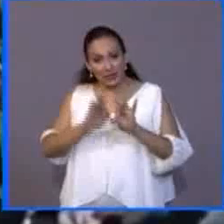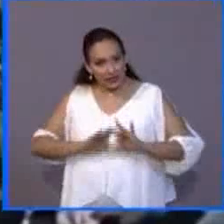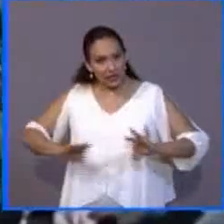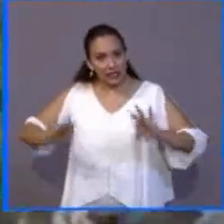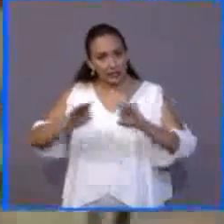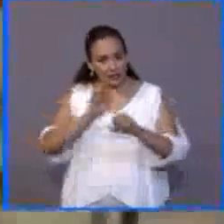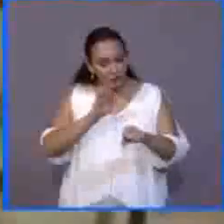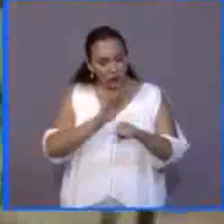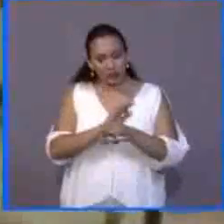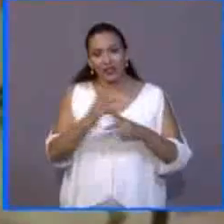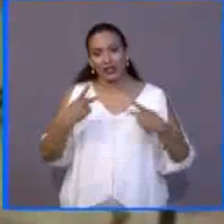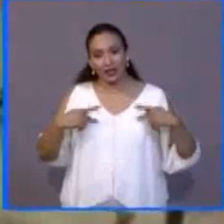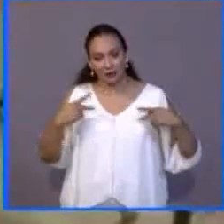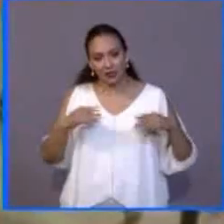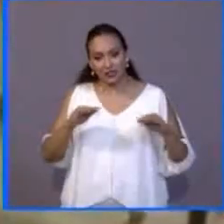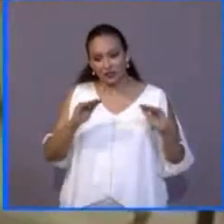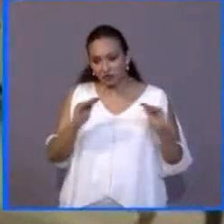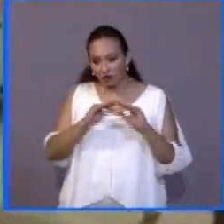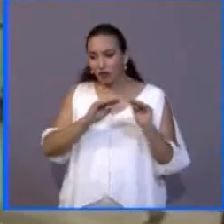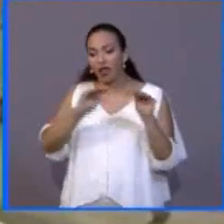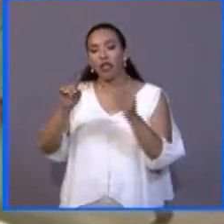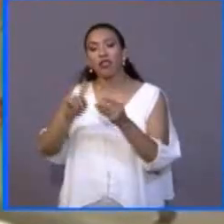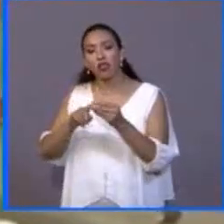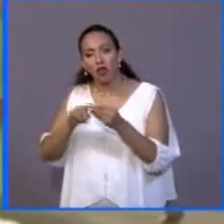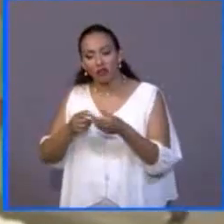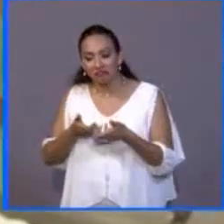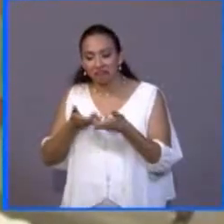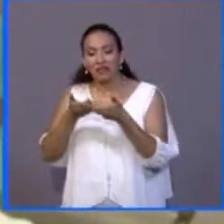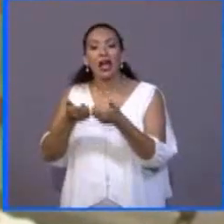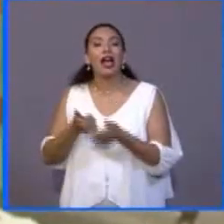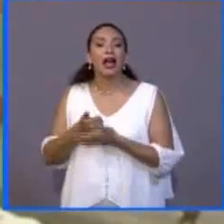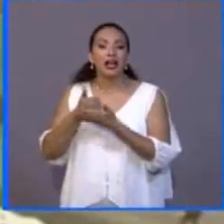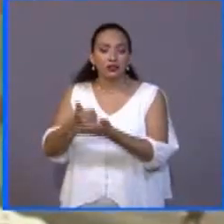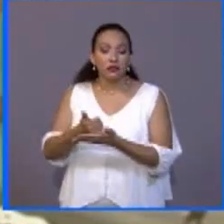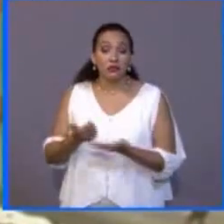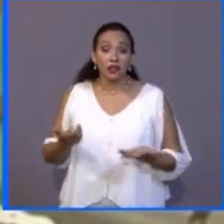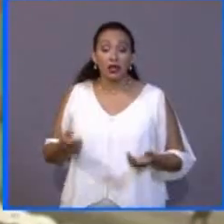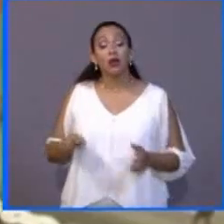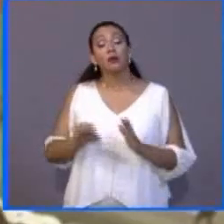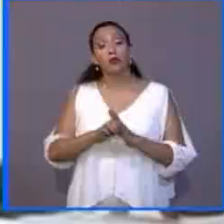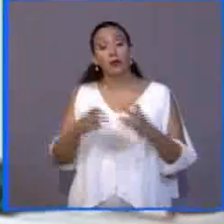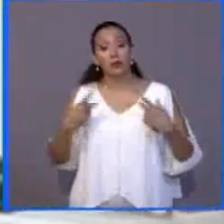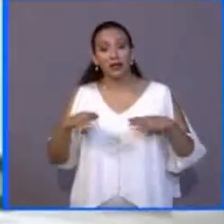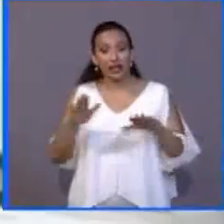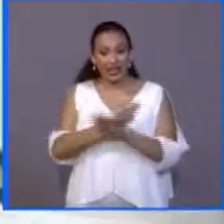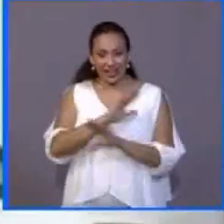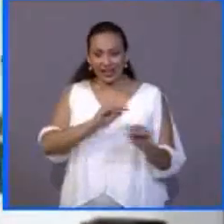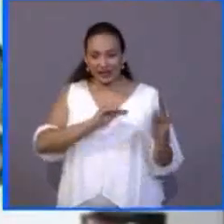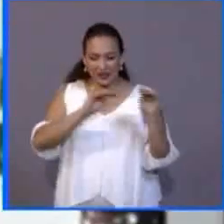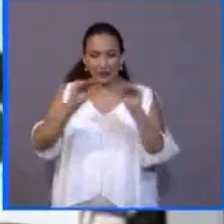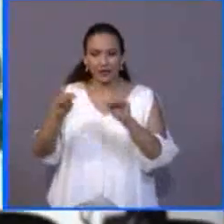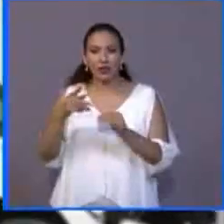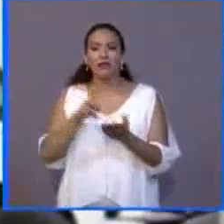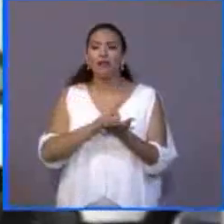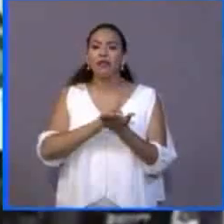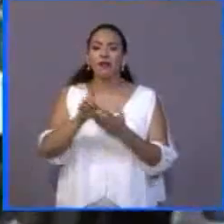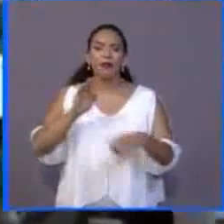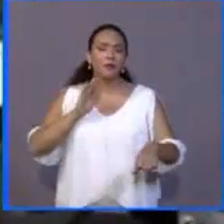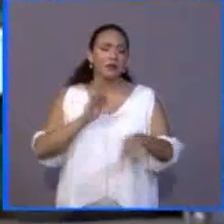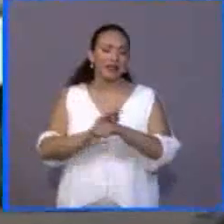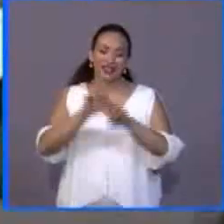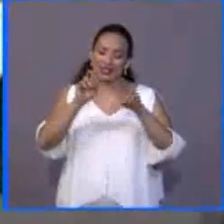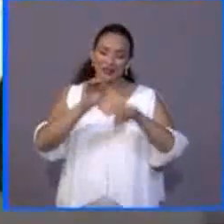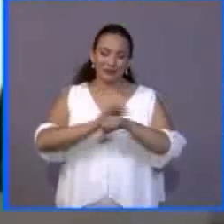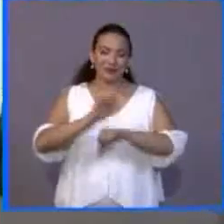motivan la migración y las rutas regulares, garantizar la integridad de las personas en situación de movilidad y sus derechos, entre